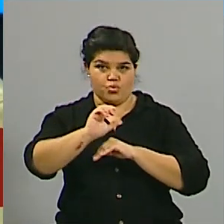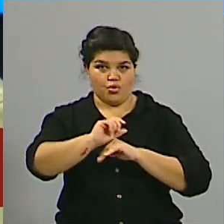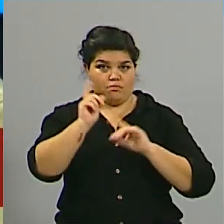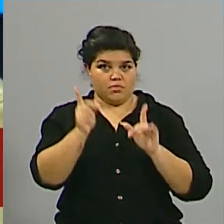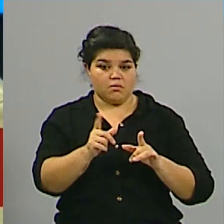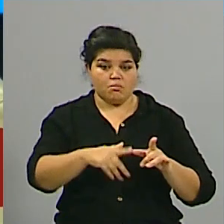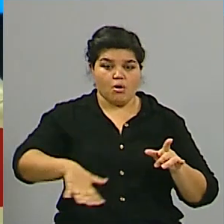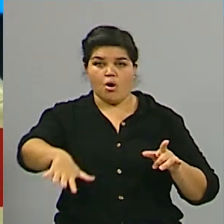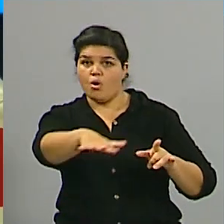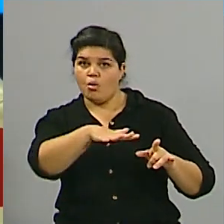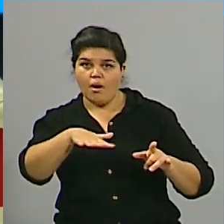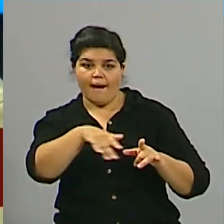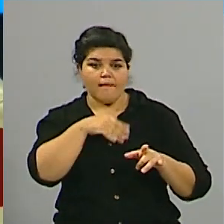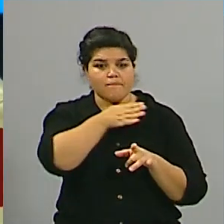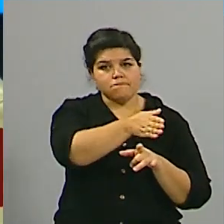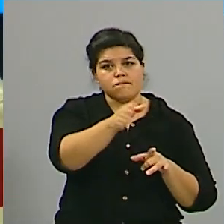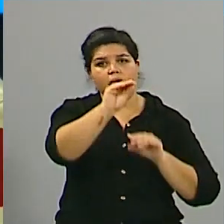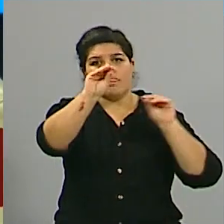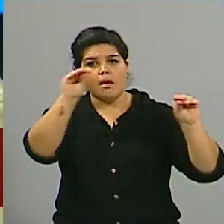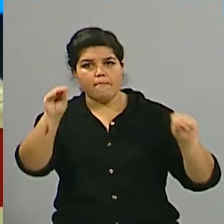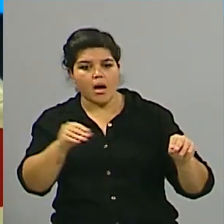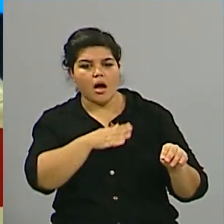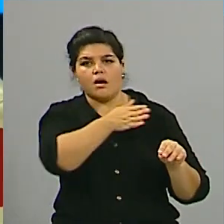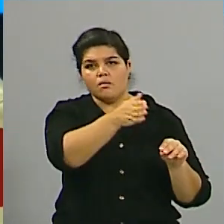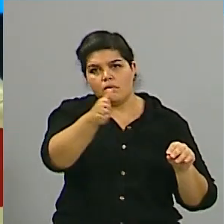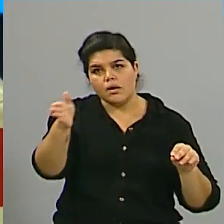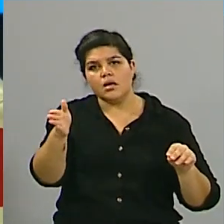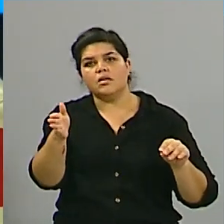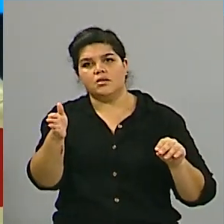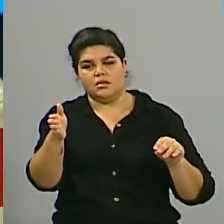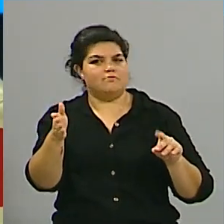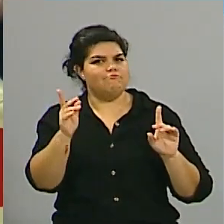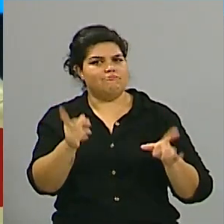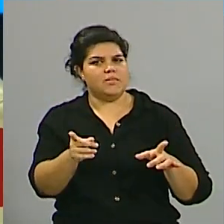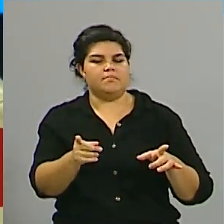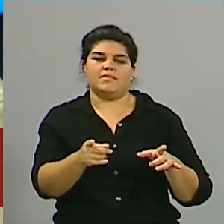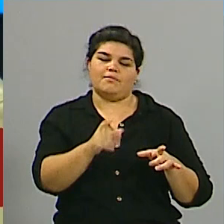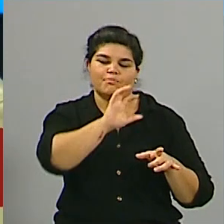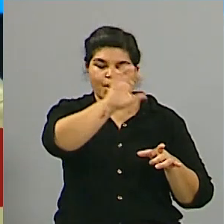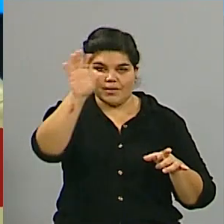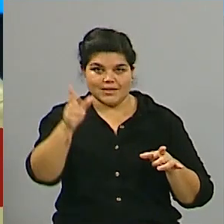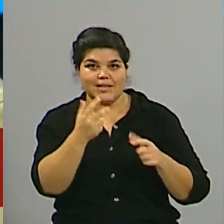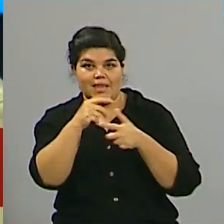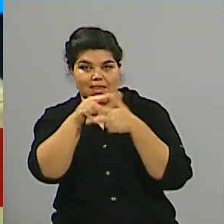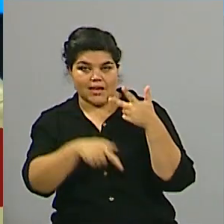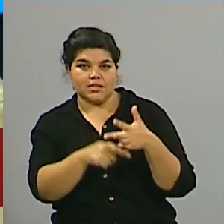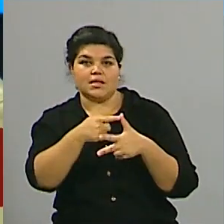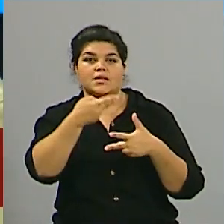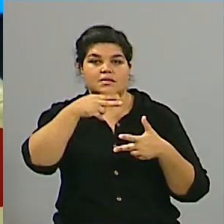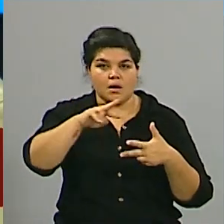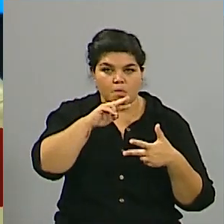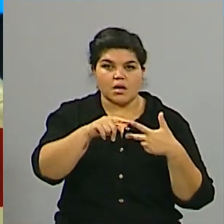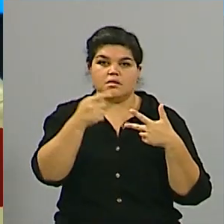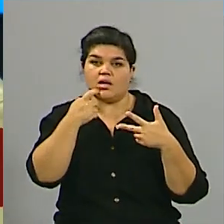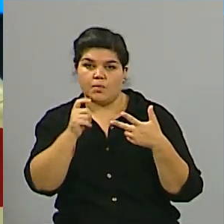es que bueno, nosotros hoy, primero es cuestión de recorrer las 3 provincias y ver San Juan o San Luis, el hospital sobre la Ruta